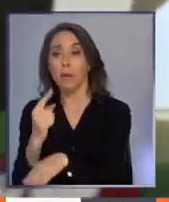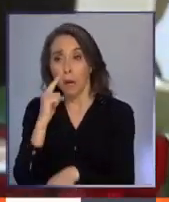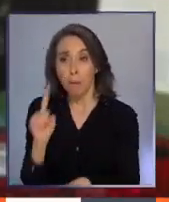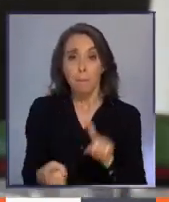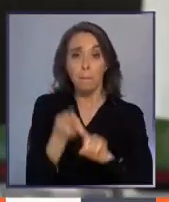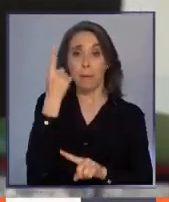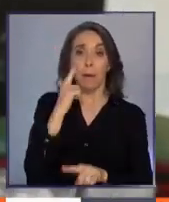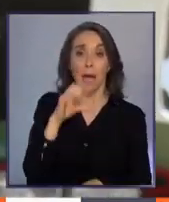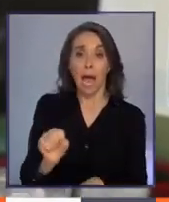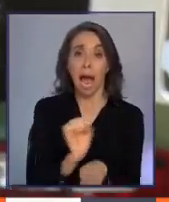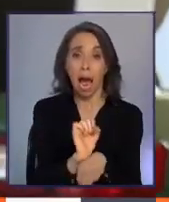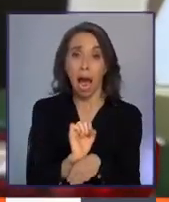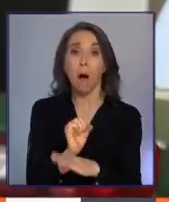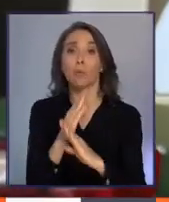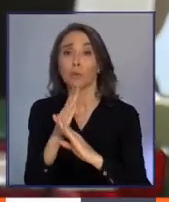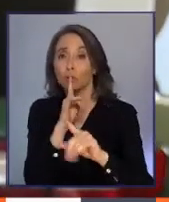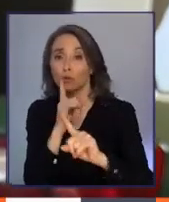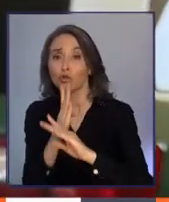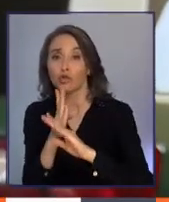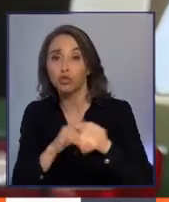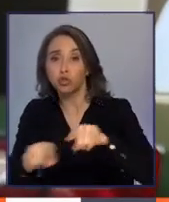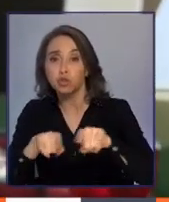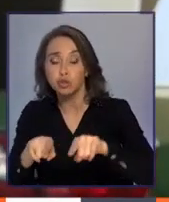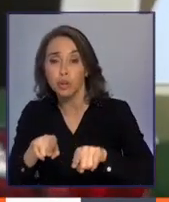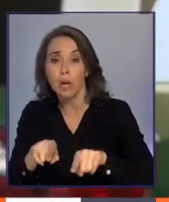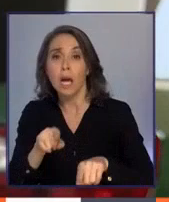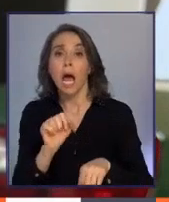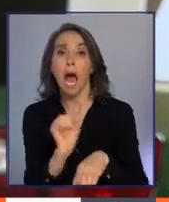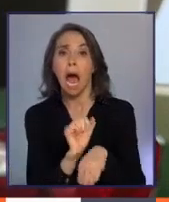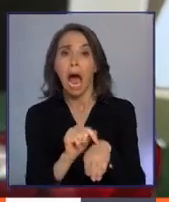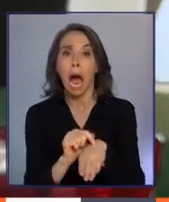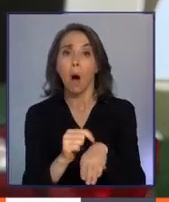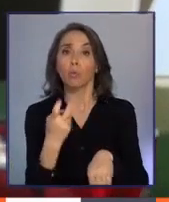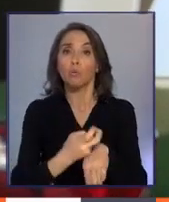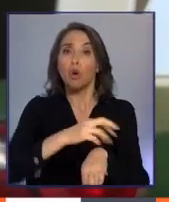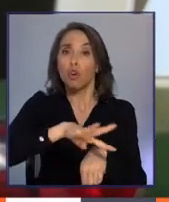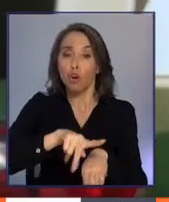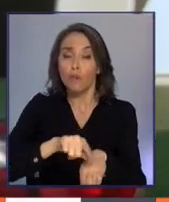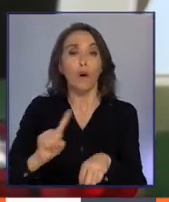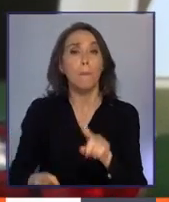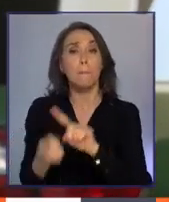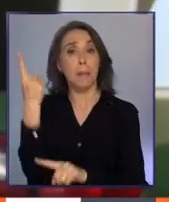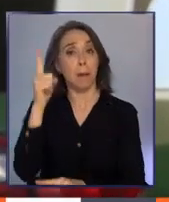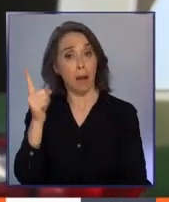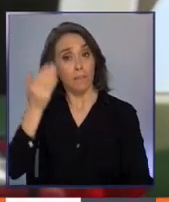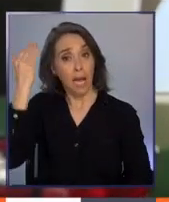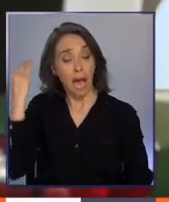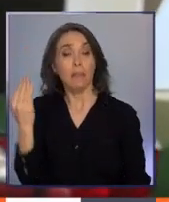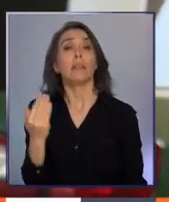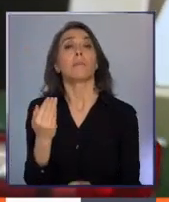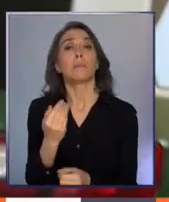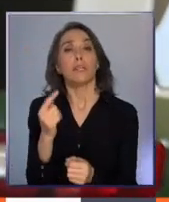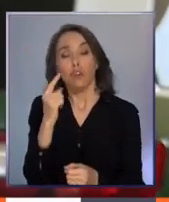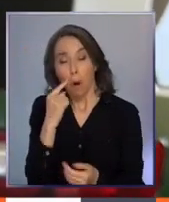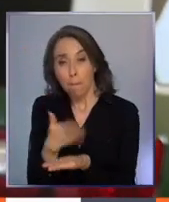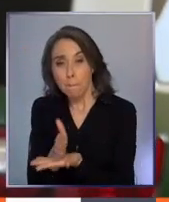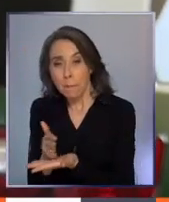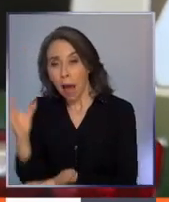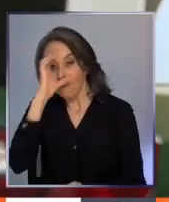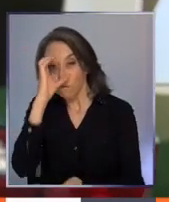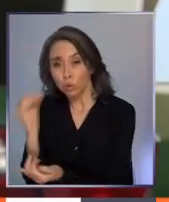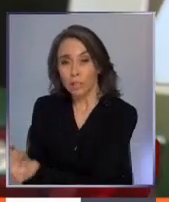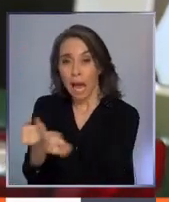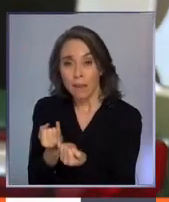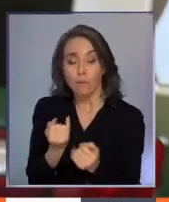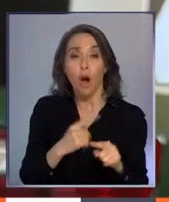clandestinas anden vehículos robados? No es primera vez, pero a raíz de estos servicios preventivos, directamente con un plan de búsqueda de información, se han determinado